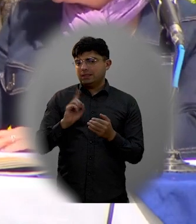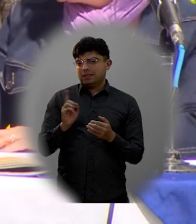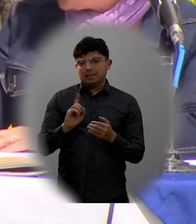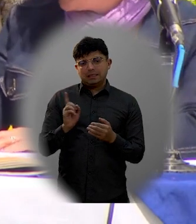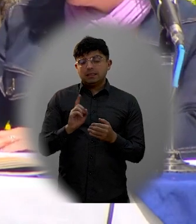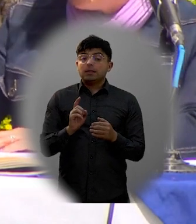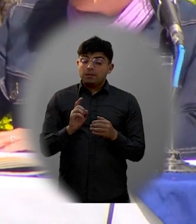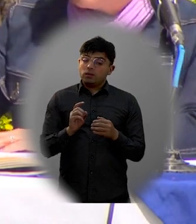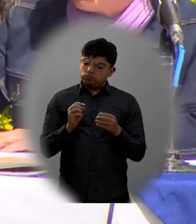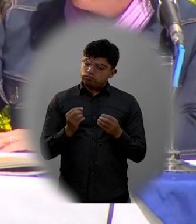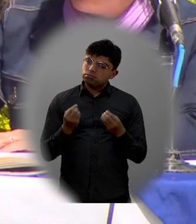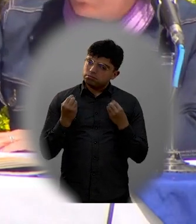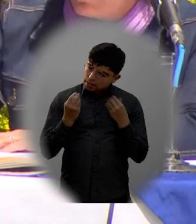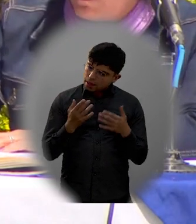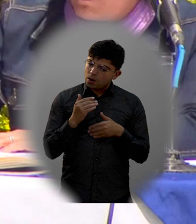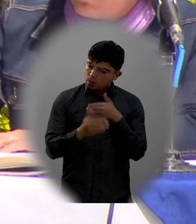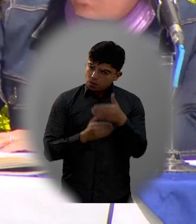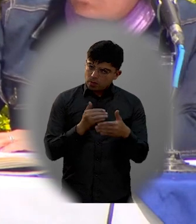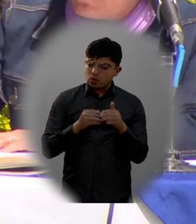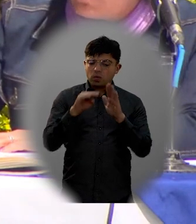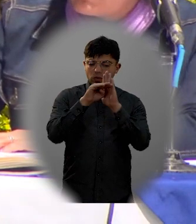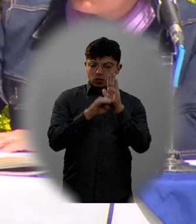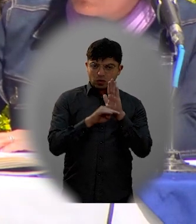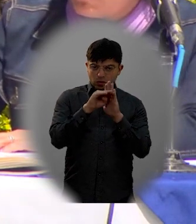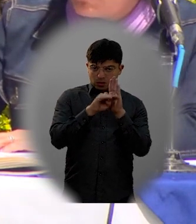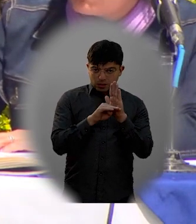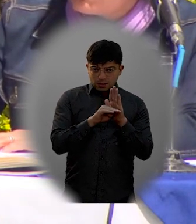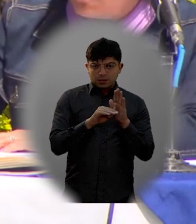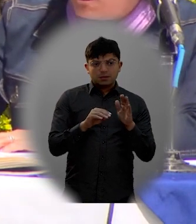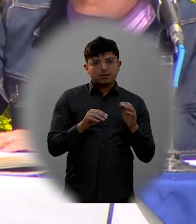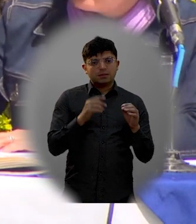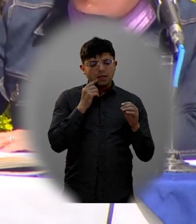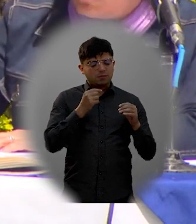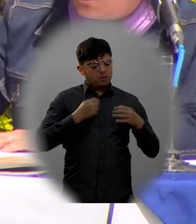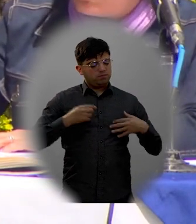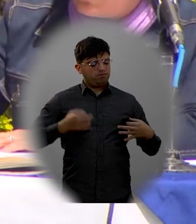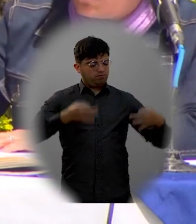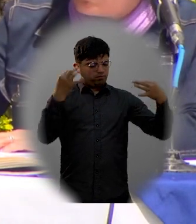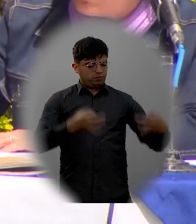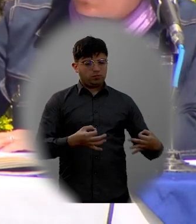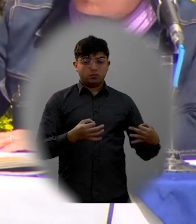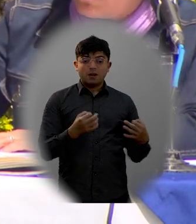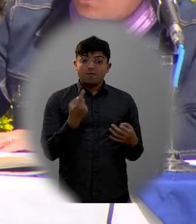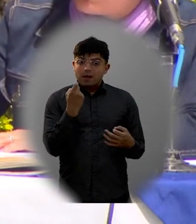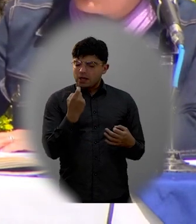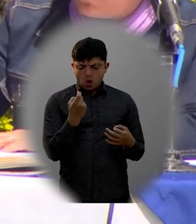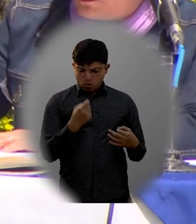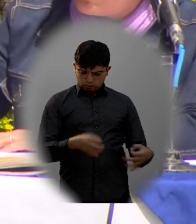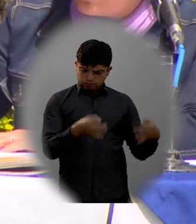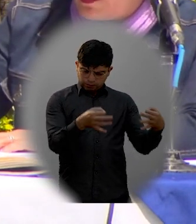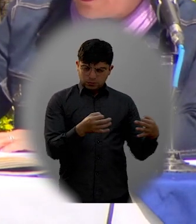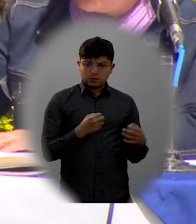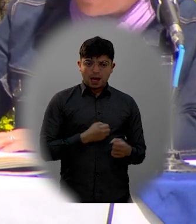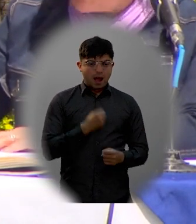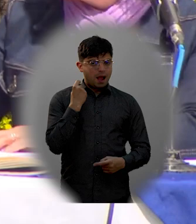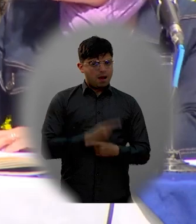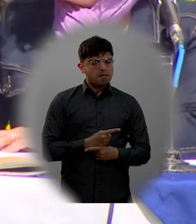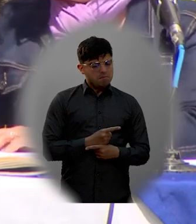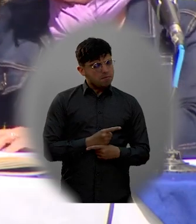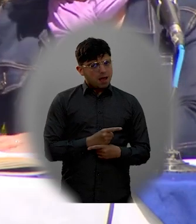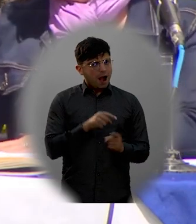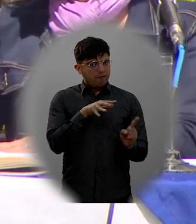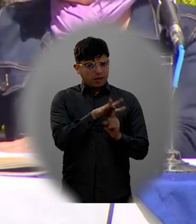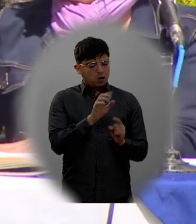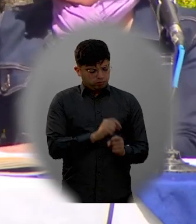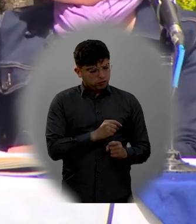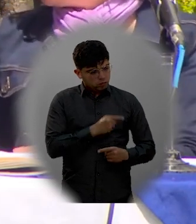caso, hay que darlo para que el protocolo no empiece con un déficit de legitimidad profundo que termine afectando su efectividad. Y por